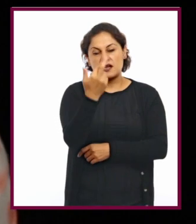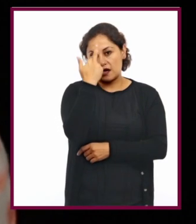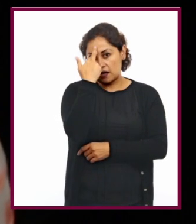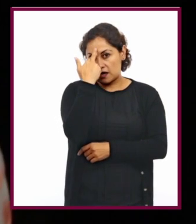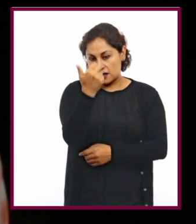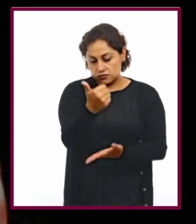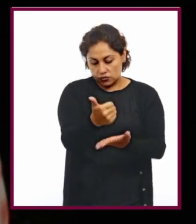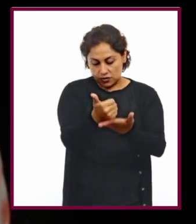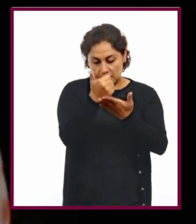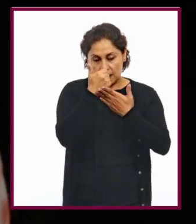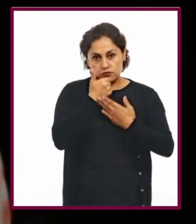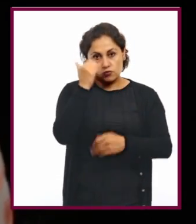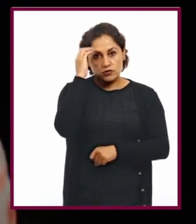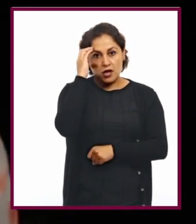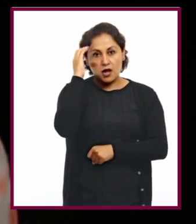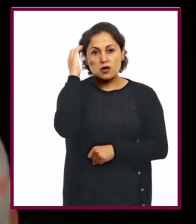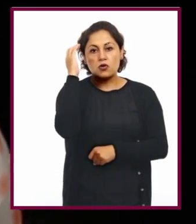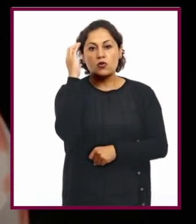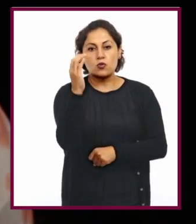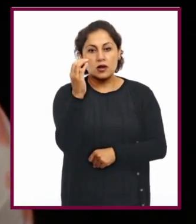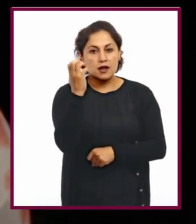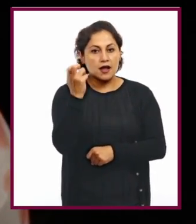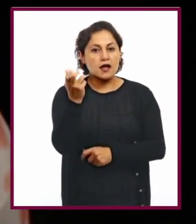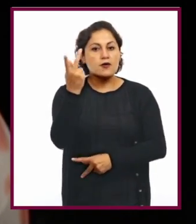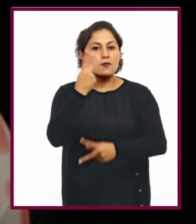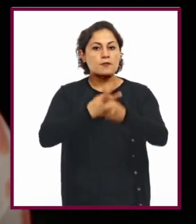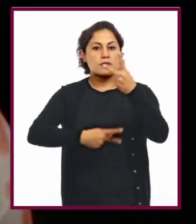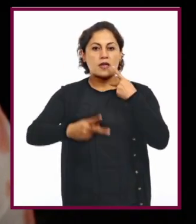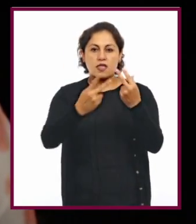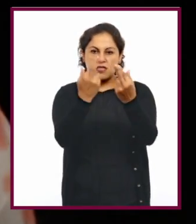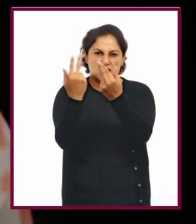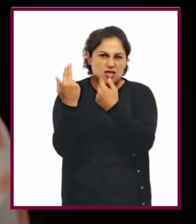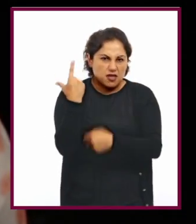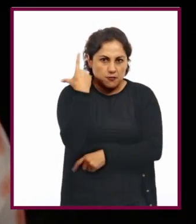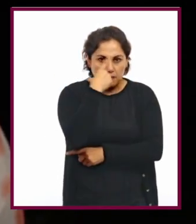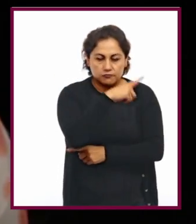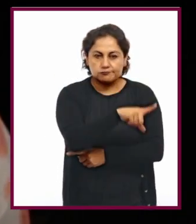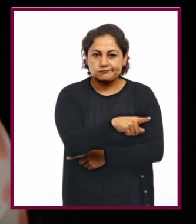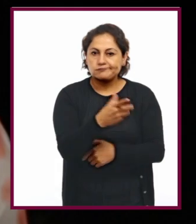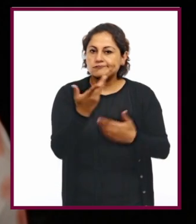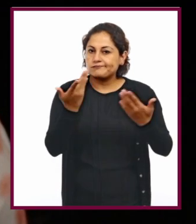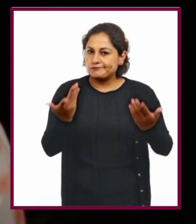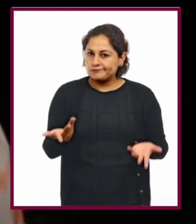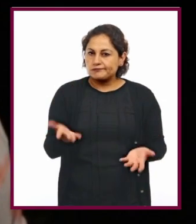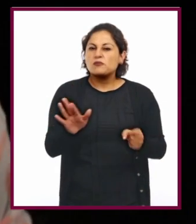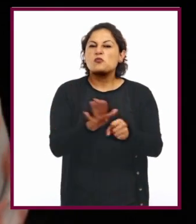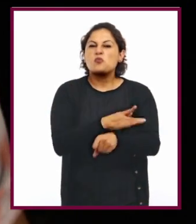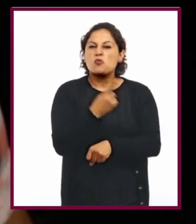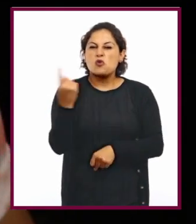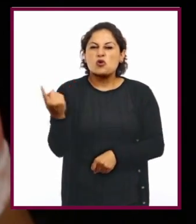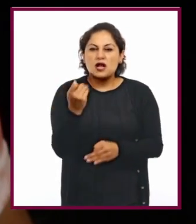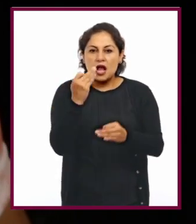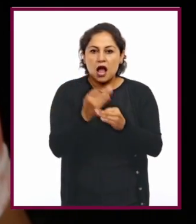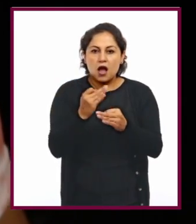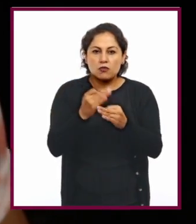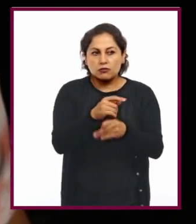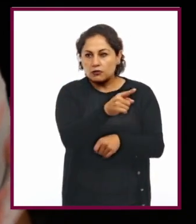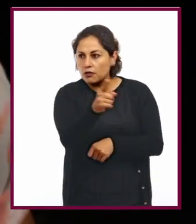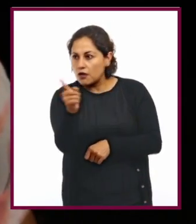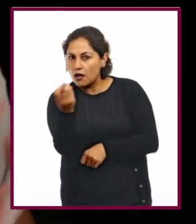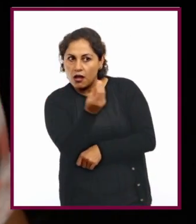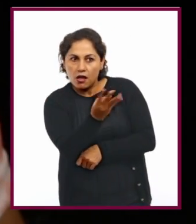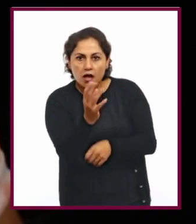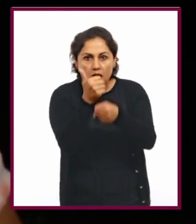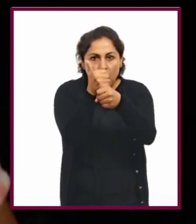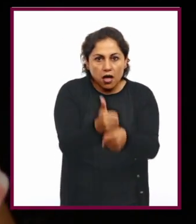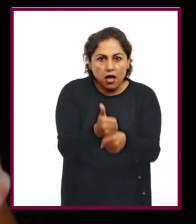debe ser nuestra guía para pensar que la crueldad nos lleva al sitio de la destrucción. ¿Por qué regodearnos con el dolor